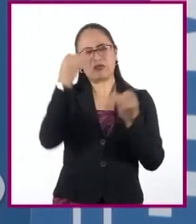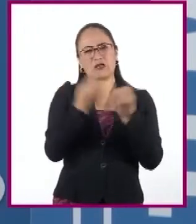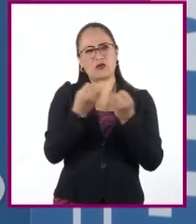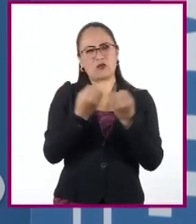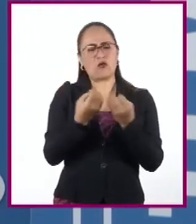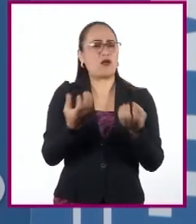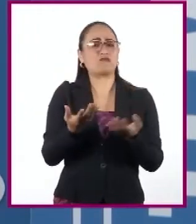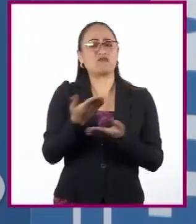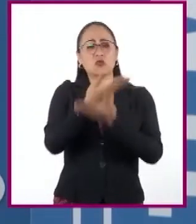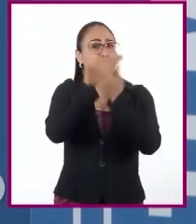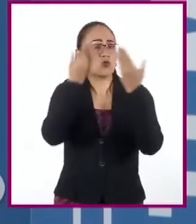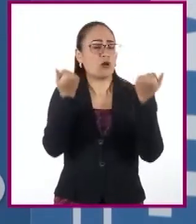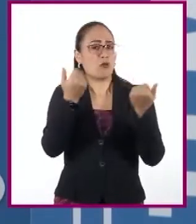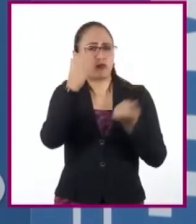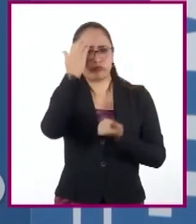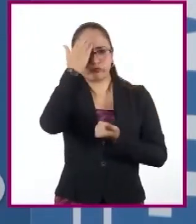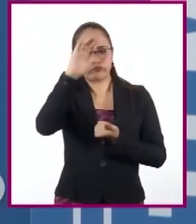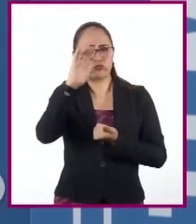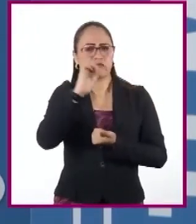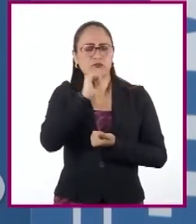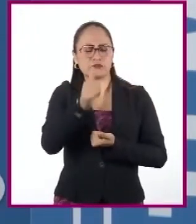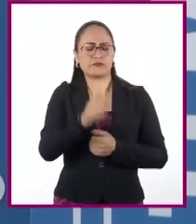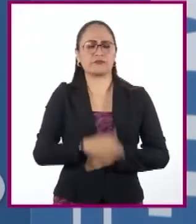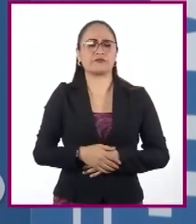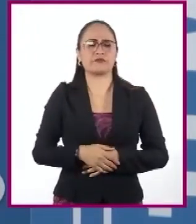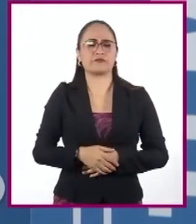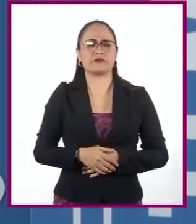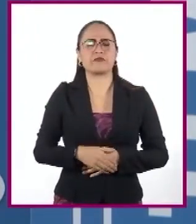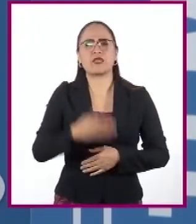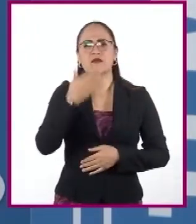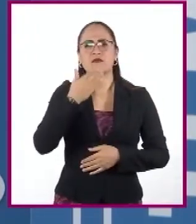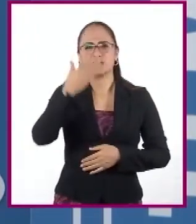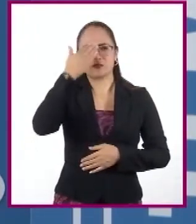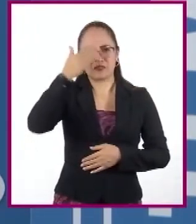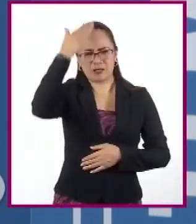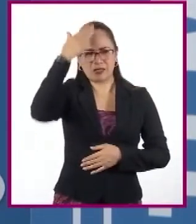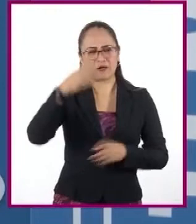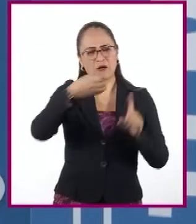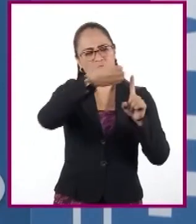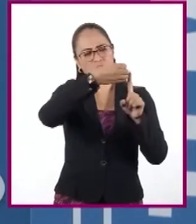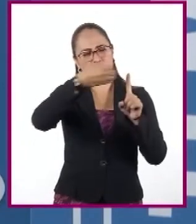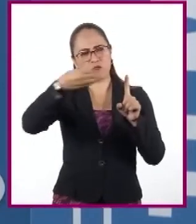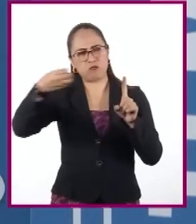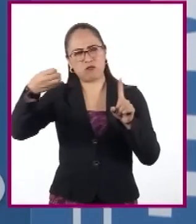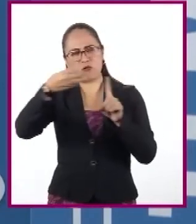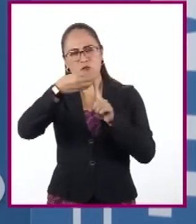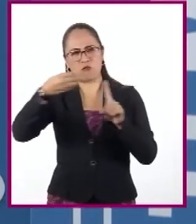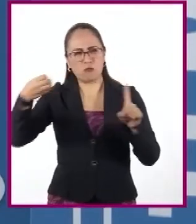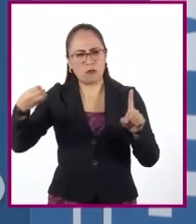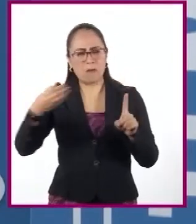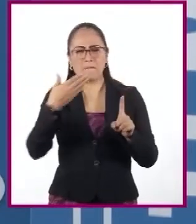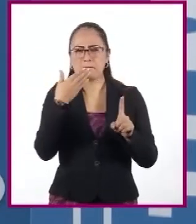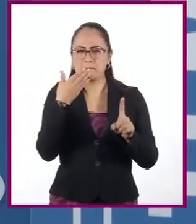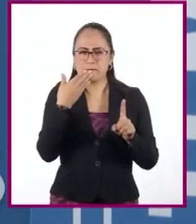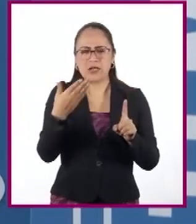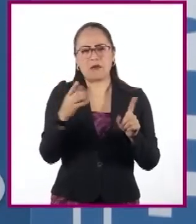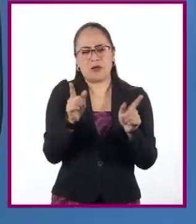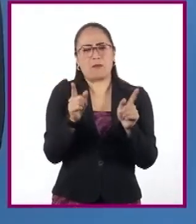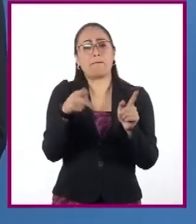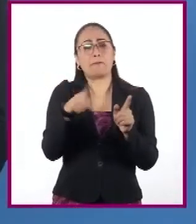cantidad desconocida. El álgebra nos permite expresar un enunciado o problema de una forma más